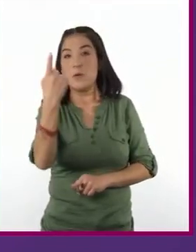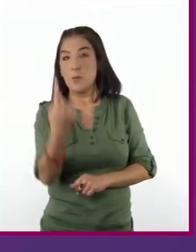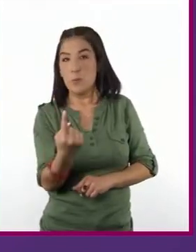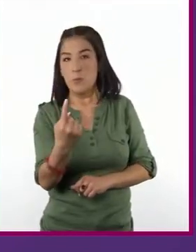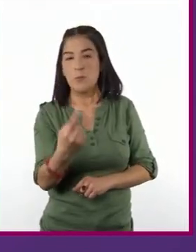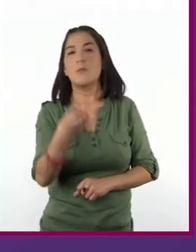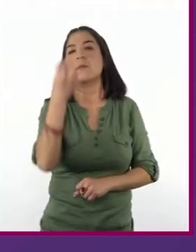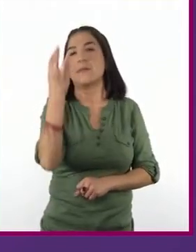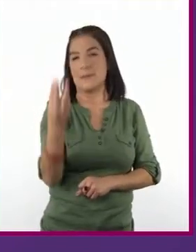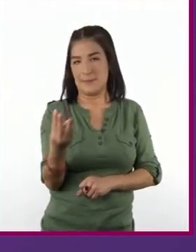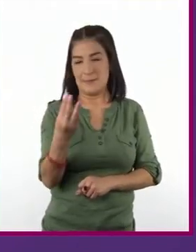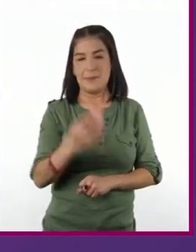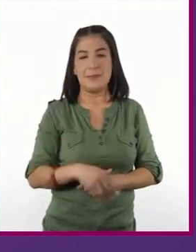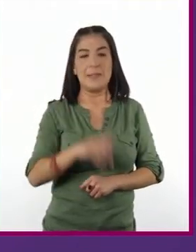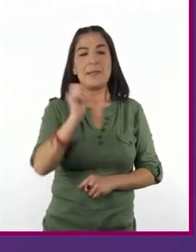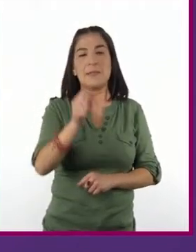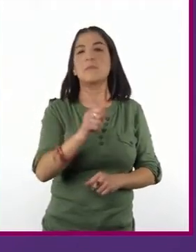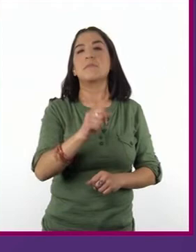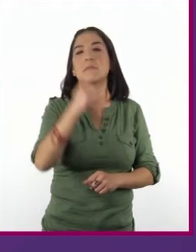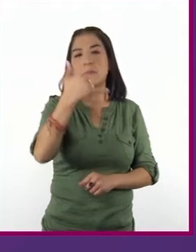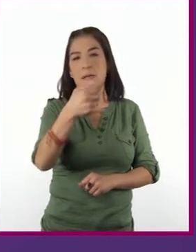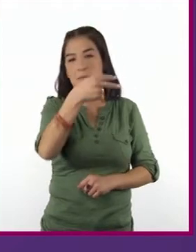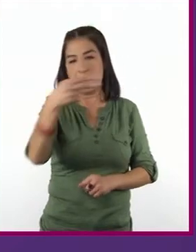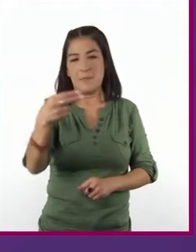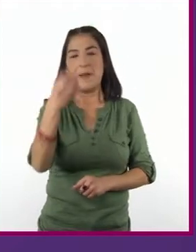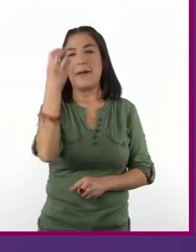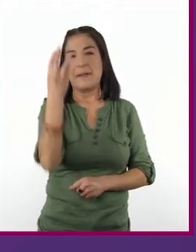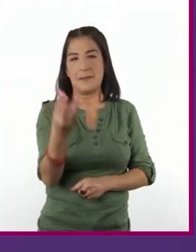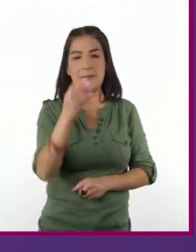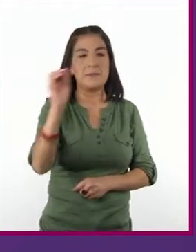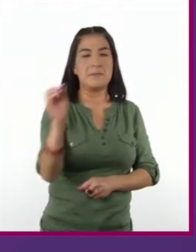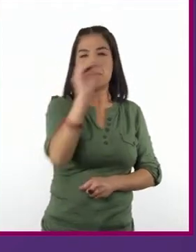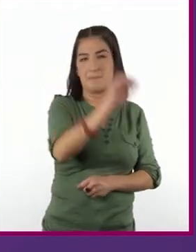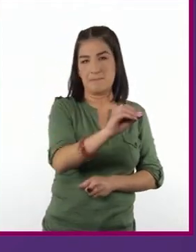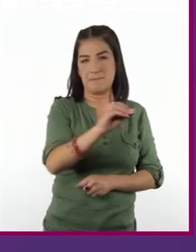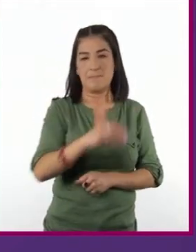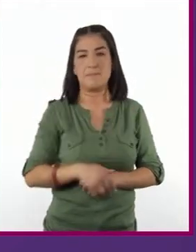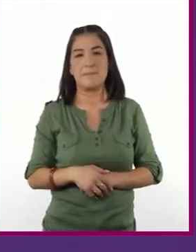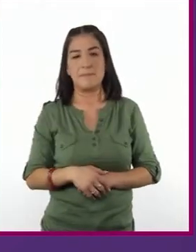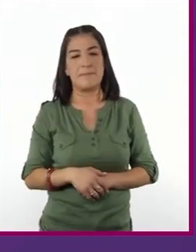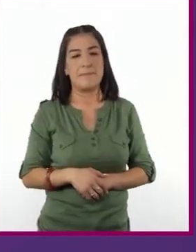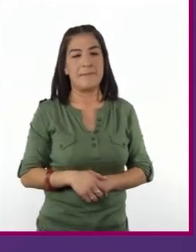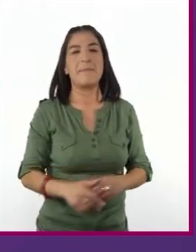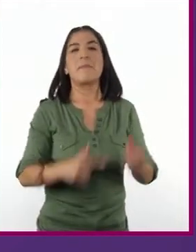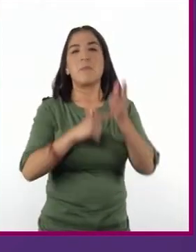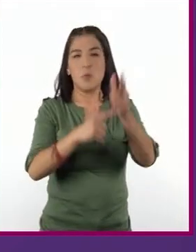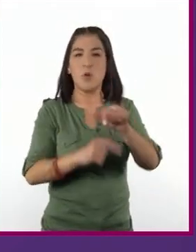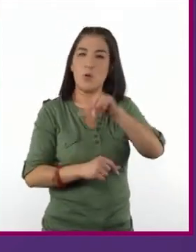lo que y es igual a 3. Colocamos el 3 en la tabla. Continuamos con el siguiente número, que es el